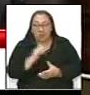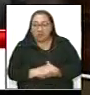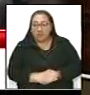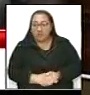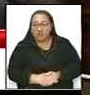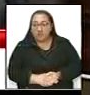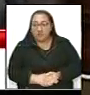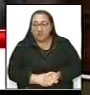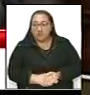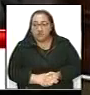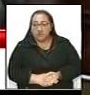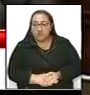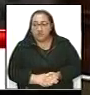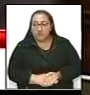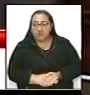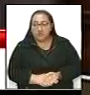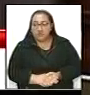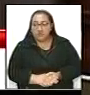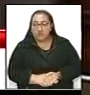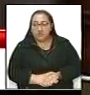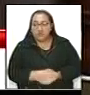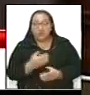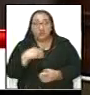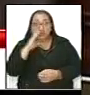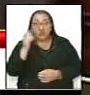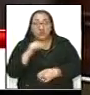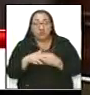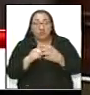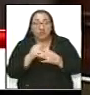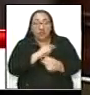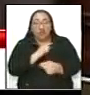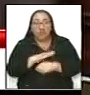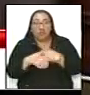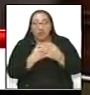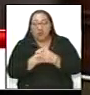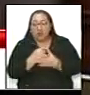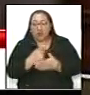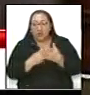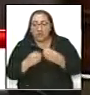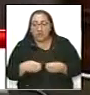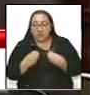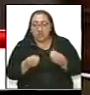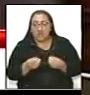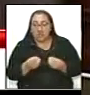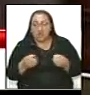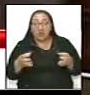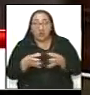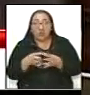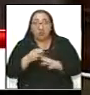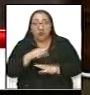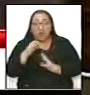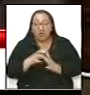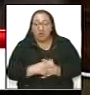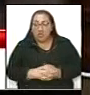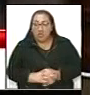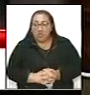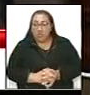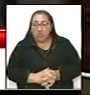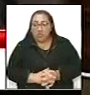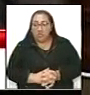Yo creo que sobre las bondades y las potencialidades de este proyecto ya